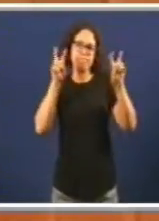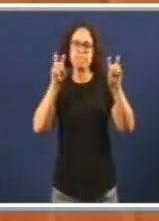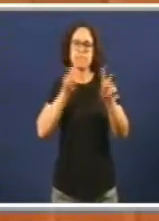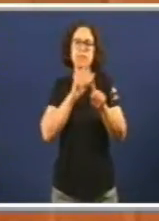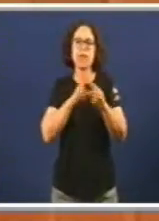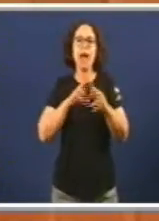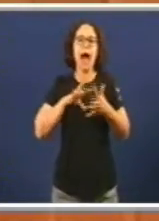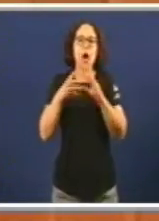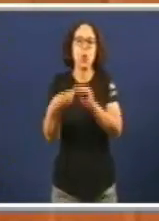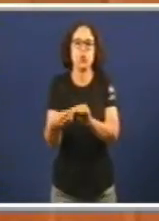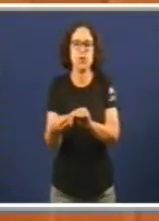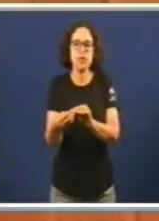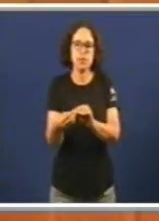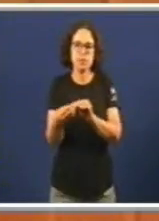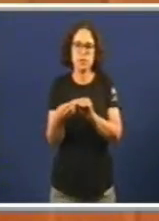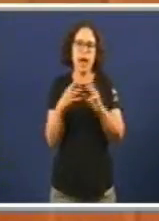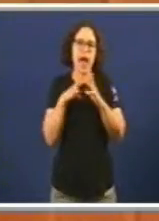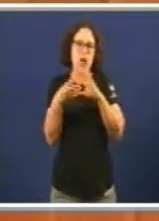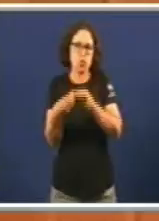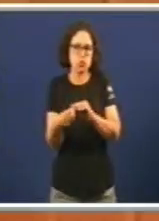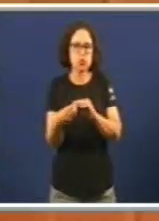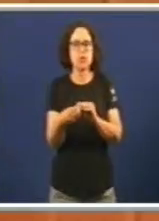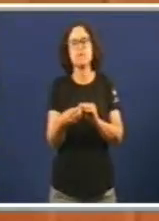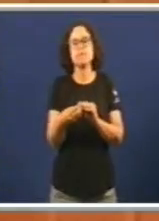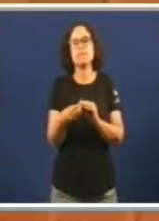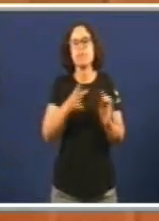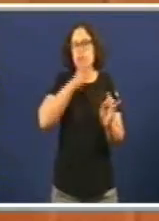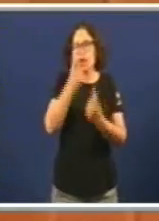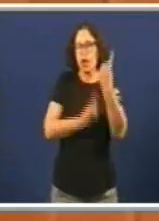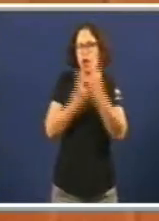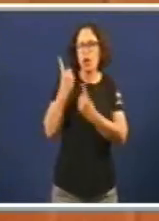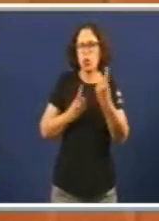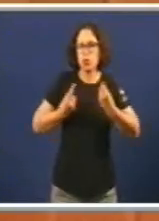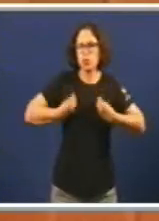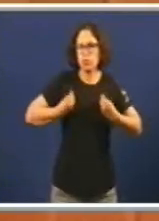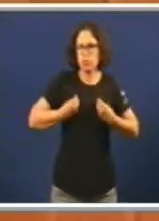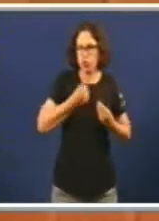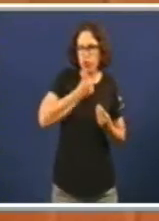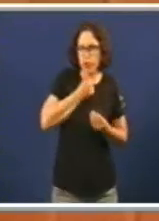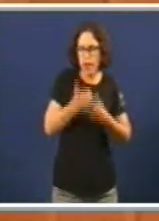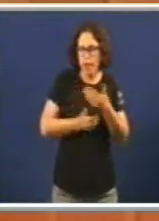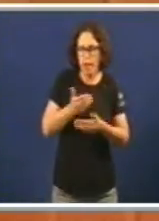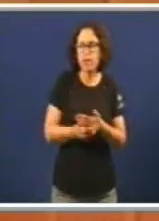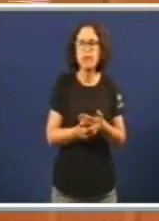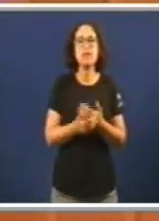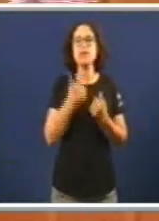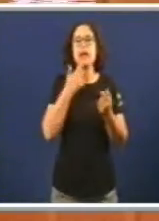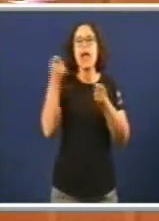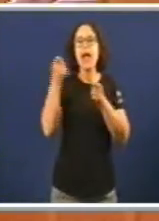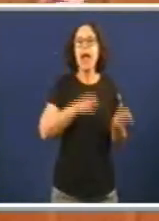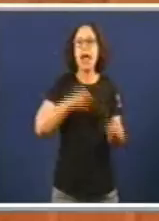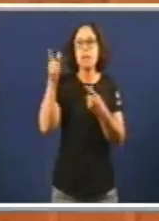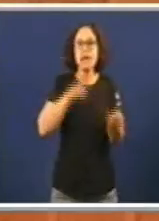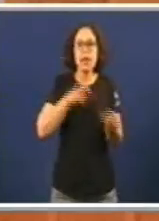entendo, porque aínda seguen, estamos a falar dalgúns deles, por riba das nosas posibilidades. A emigración xuvenil tampouco